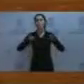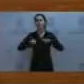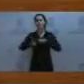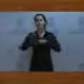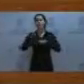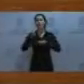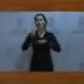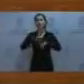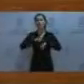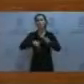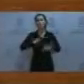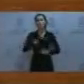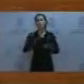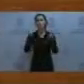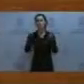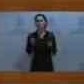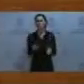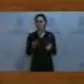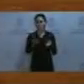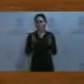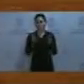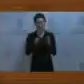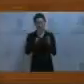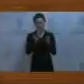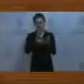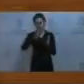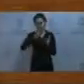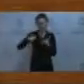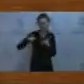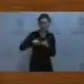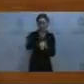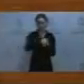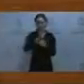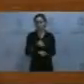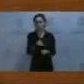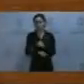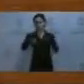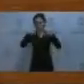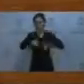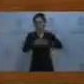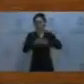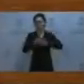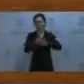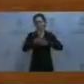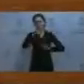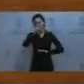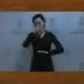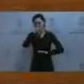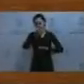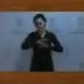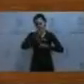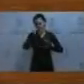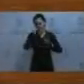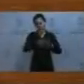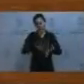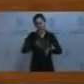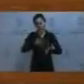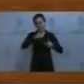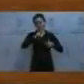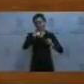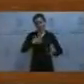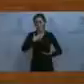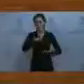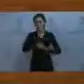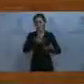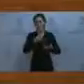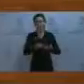venderlos? Nosotros forzamos un plan de viabilidad, ¿se acuerda, señora consejera? Lo forzamos aquí en este Parlamento. Y ustedes trajeron un plan de viabilidad que era una